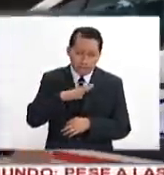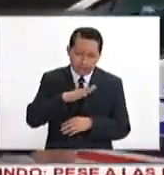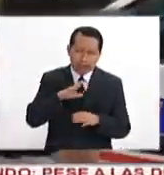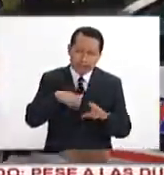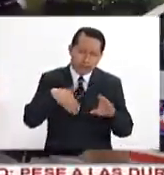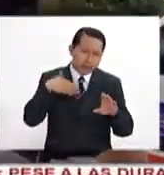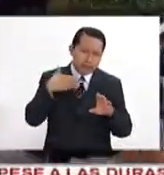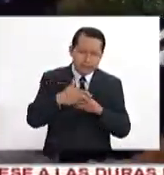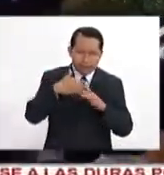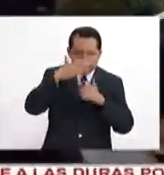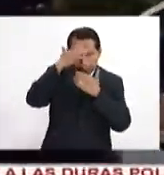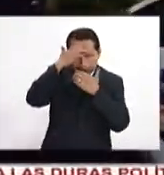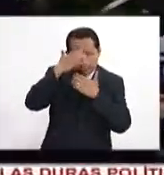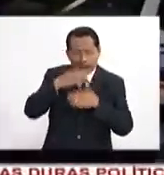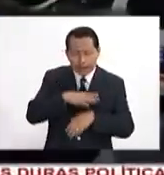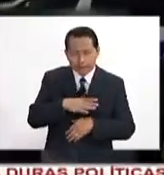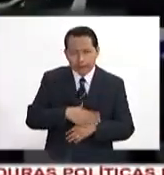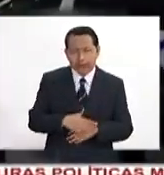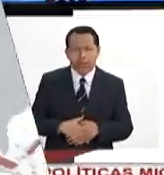un acto terrorista.